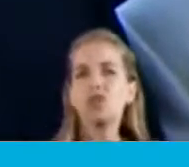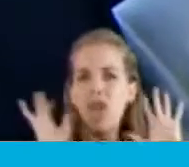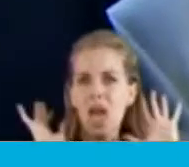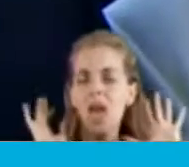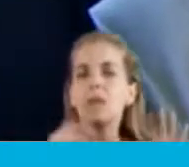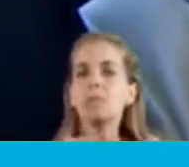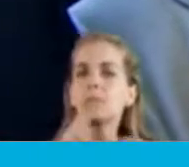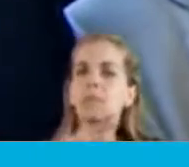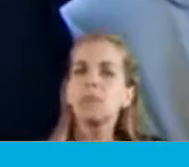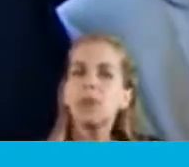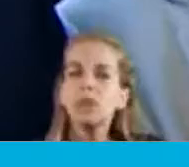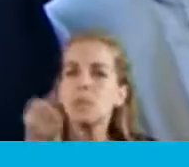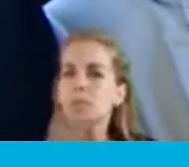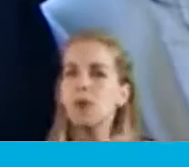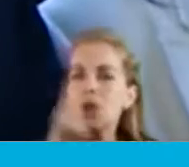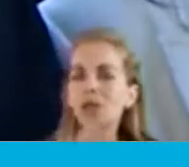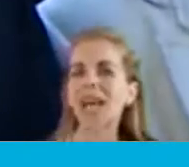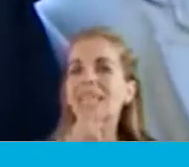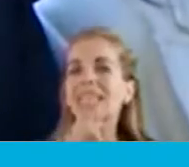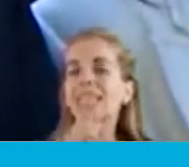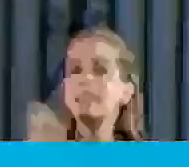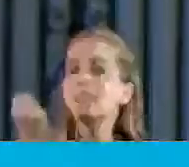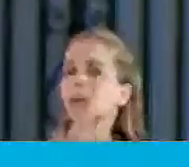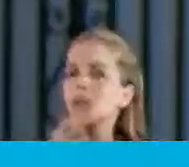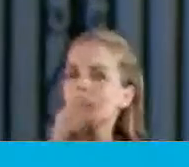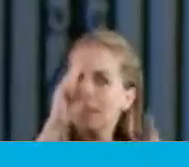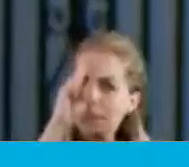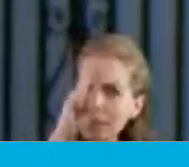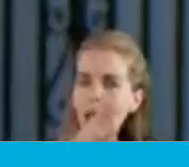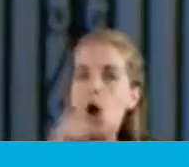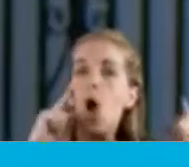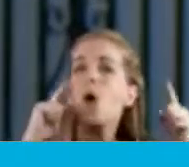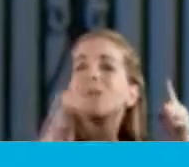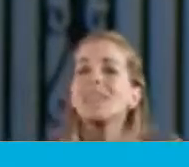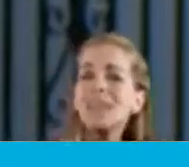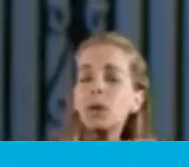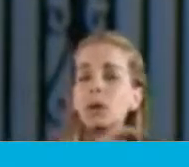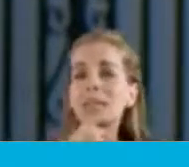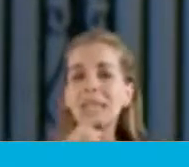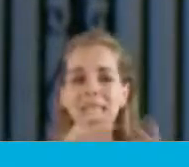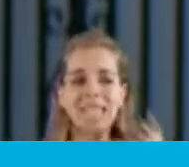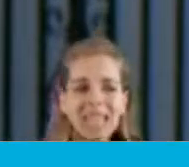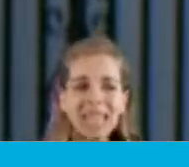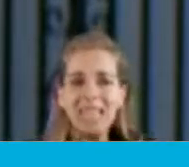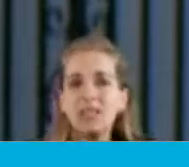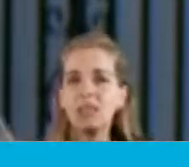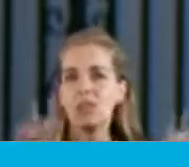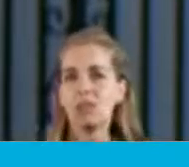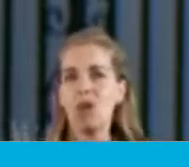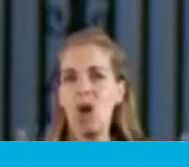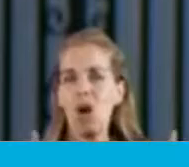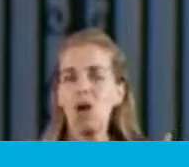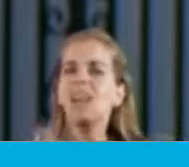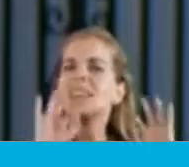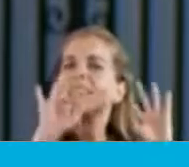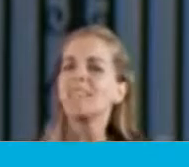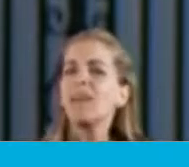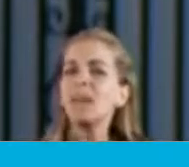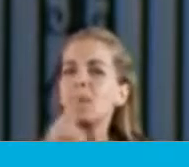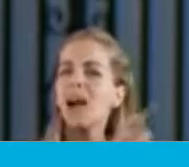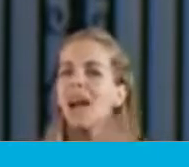construye si abandonamos nuestros objetivos ante el primer peligro. La historia nos enseña que debemos